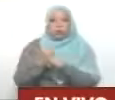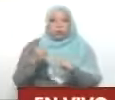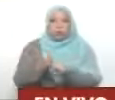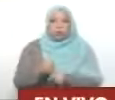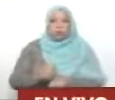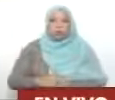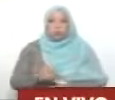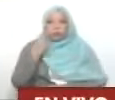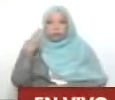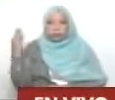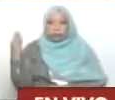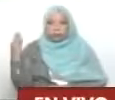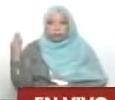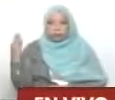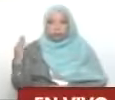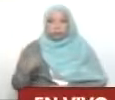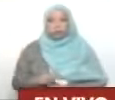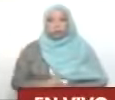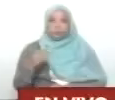Ceballos.